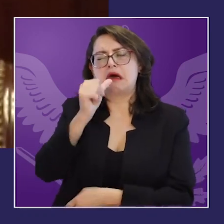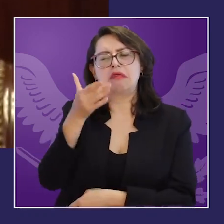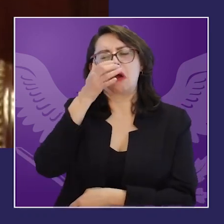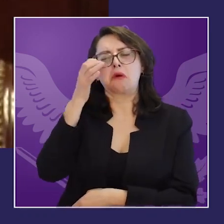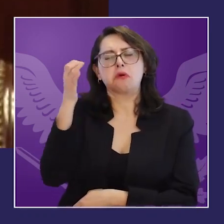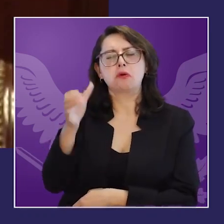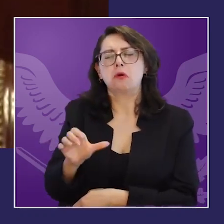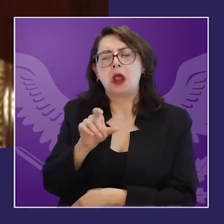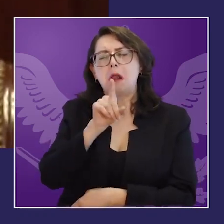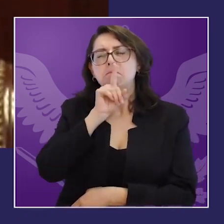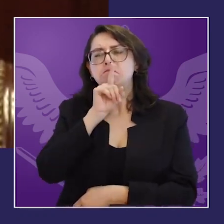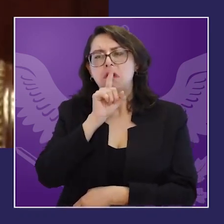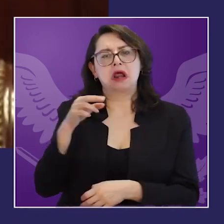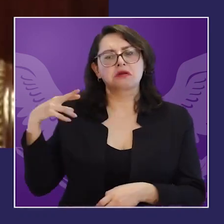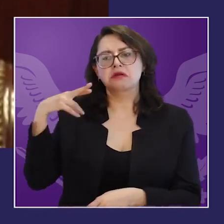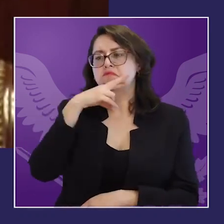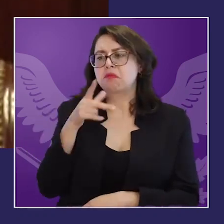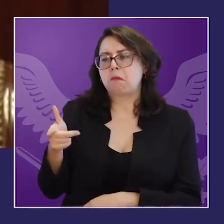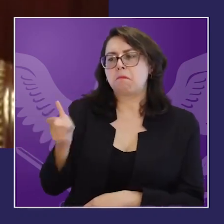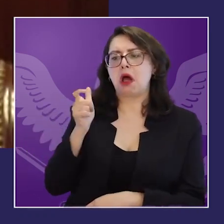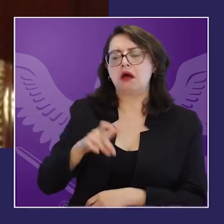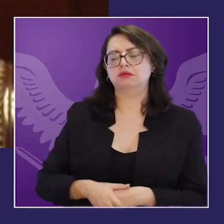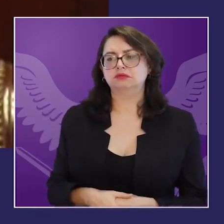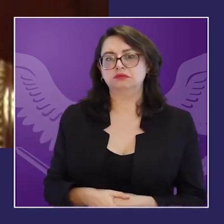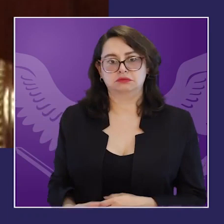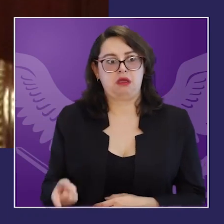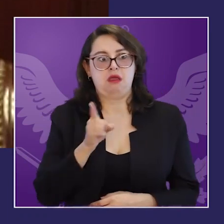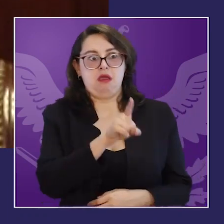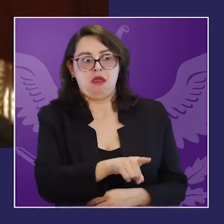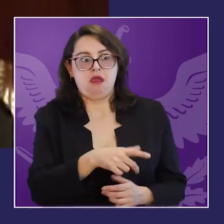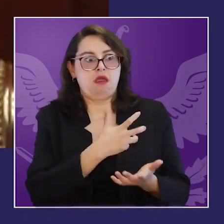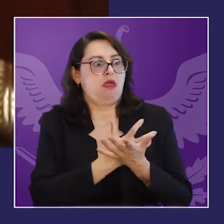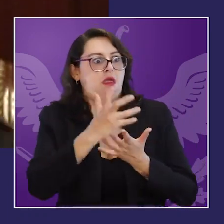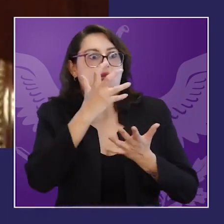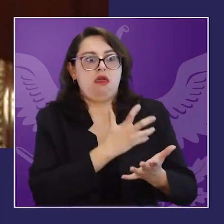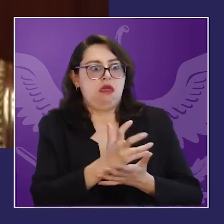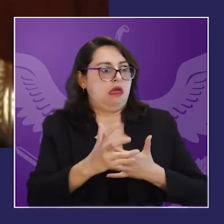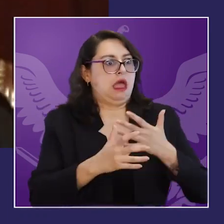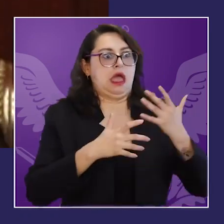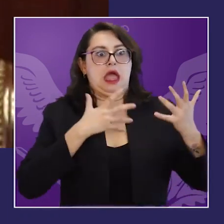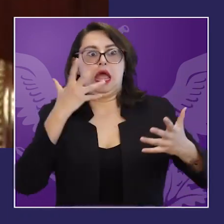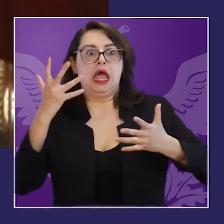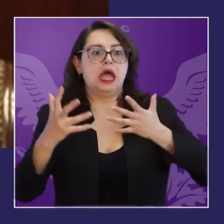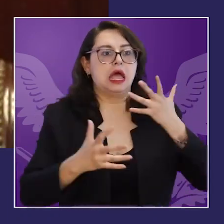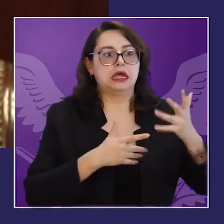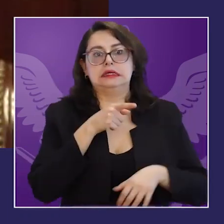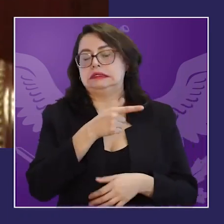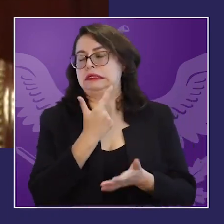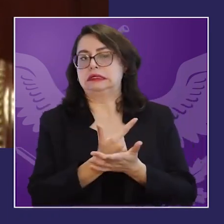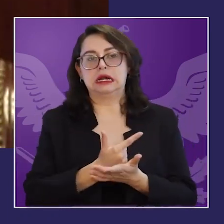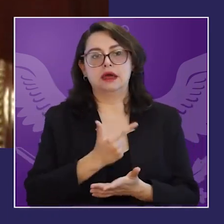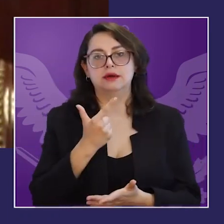Con el espectáculo del feminicidio, el que nos hace salir en televisión como las grandes operadoras y